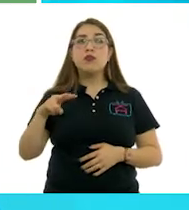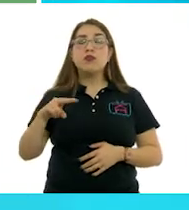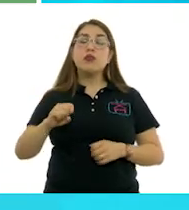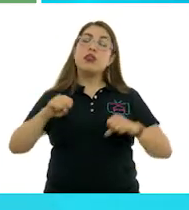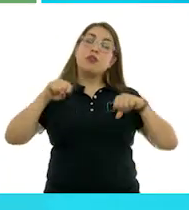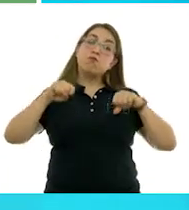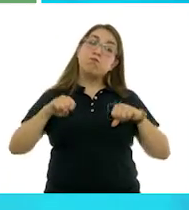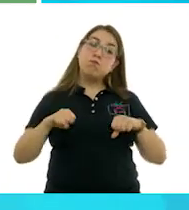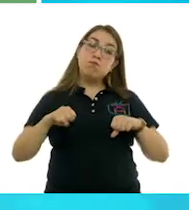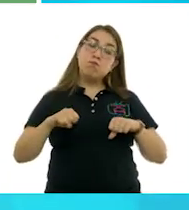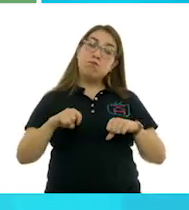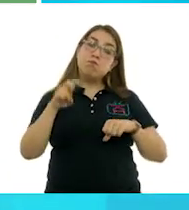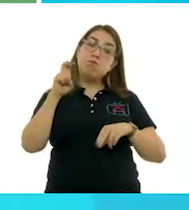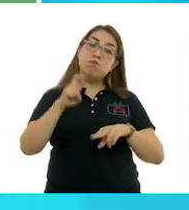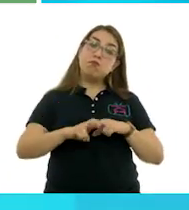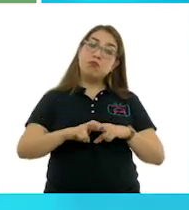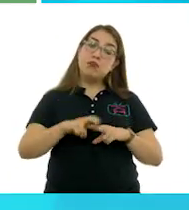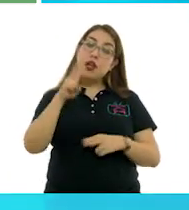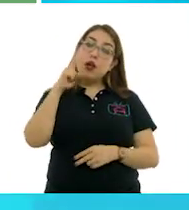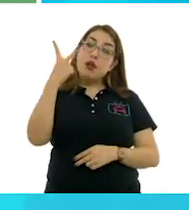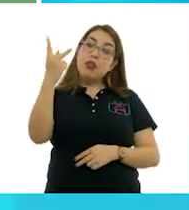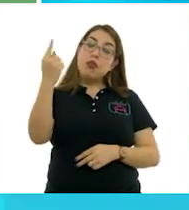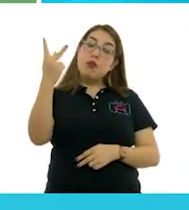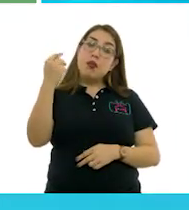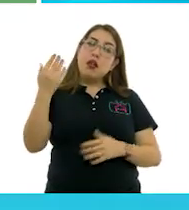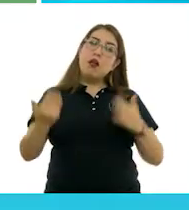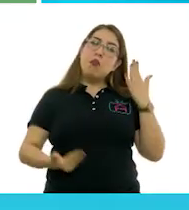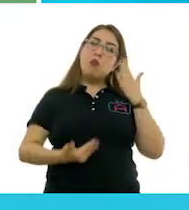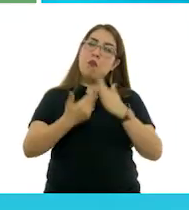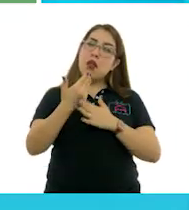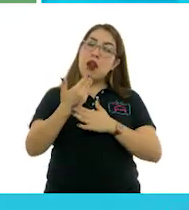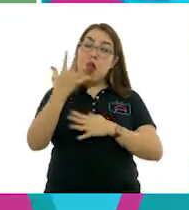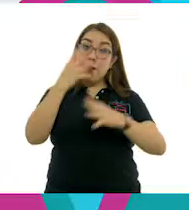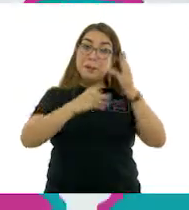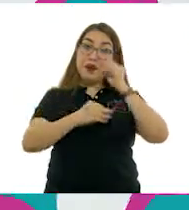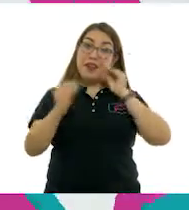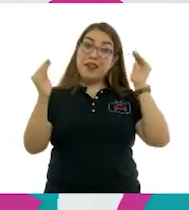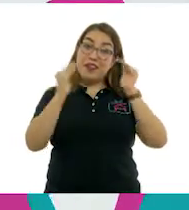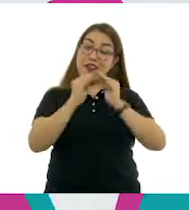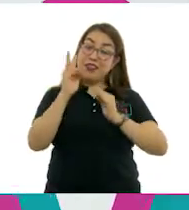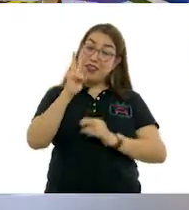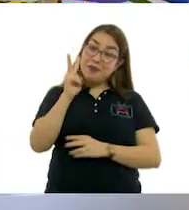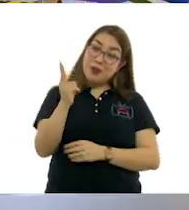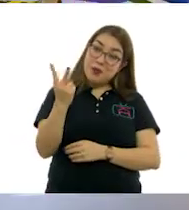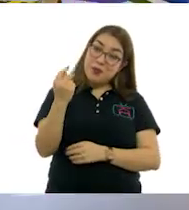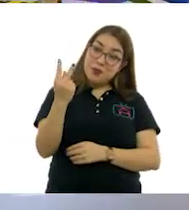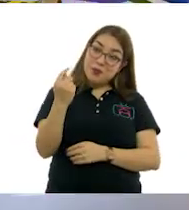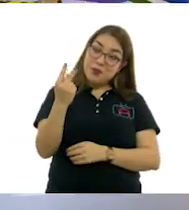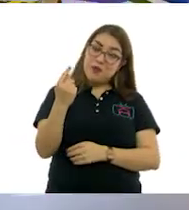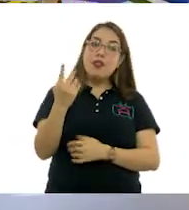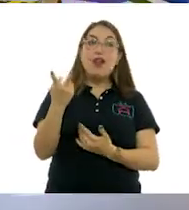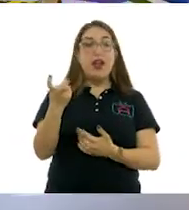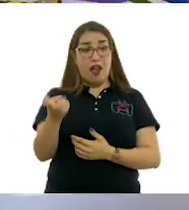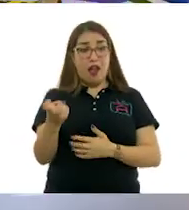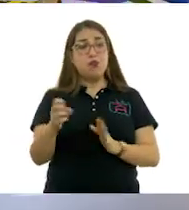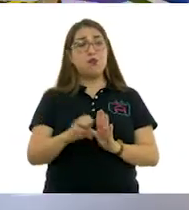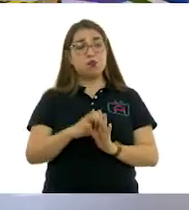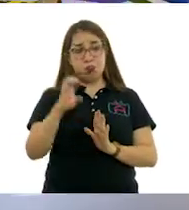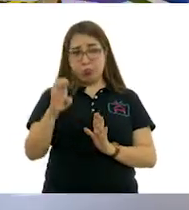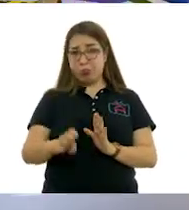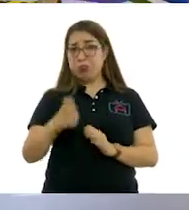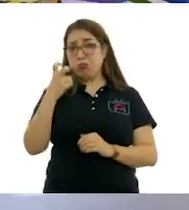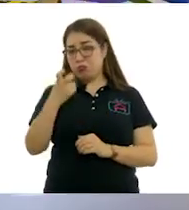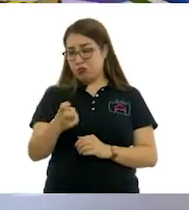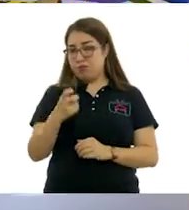un poquito Aprende en Casa, muy temprano. Así es. Muy bien. Pues este fue otro ejemplo que